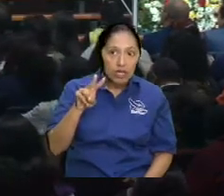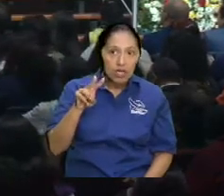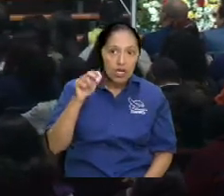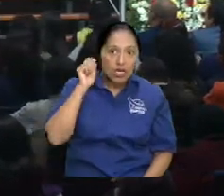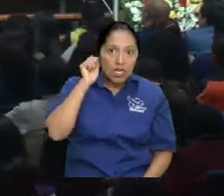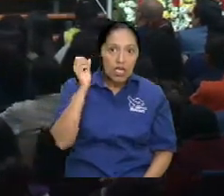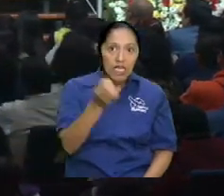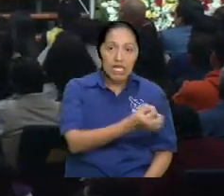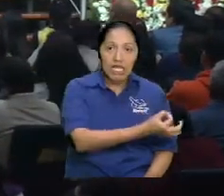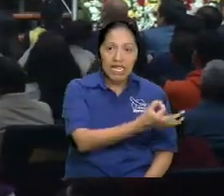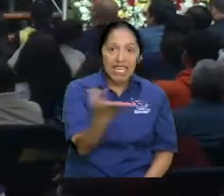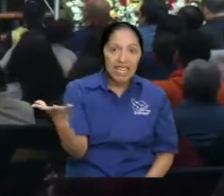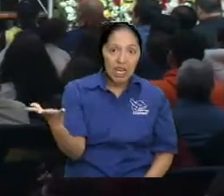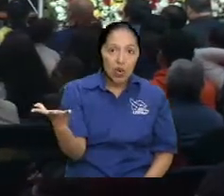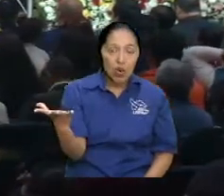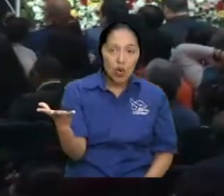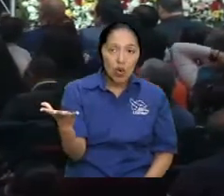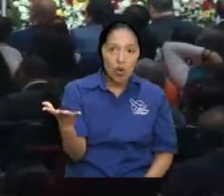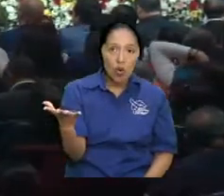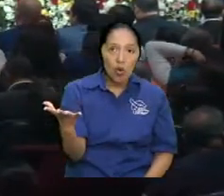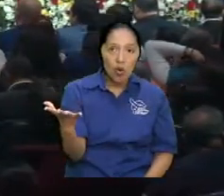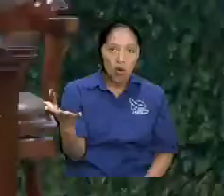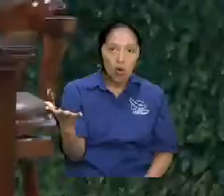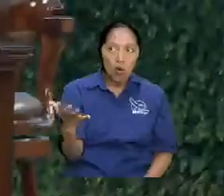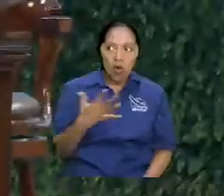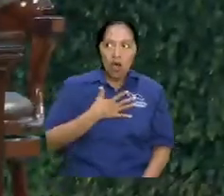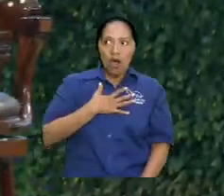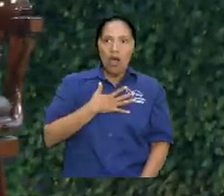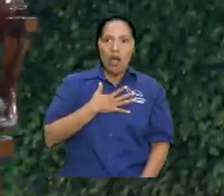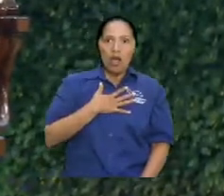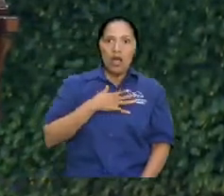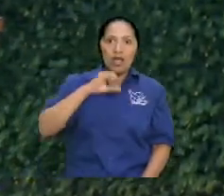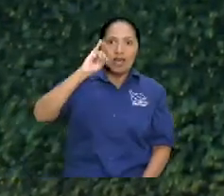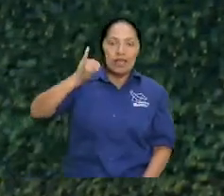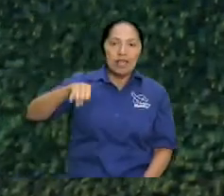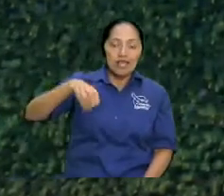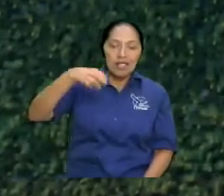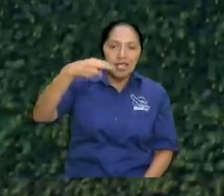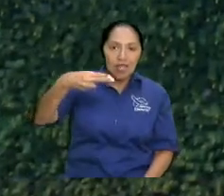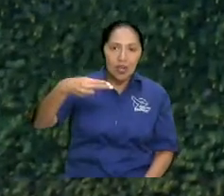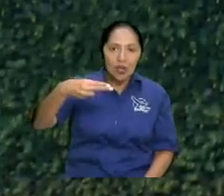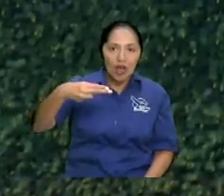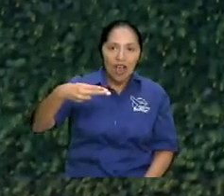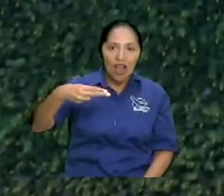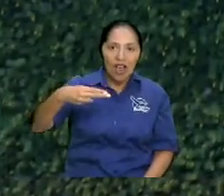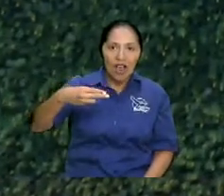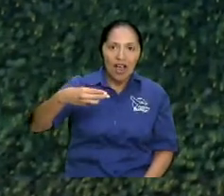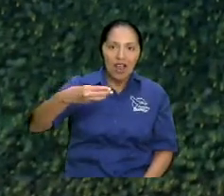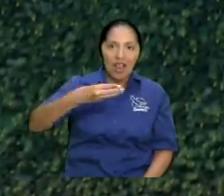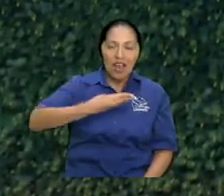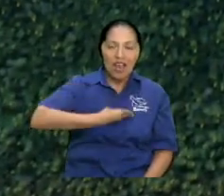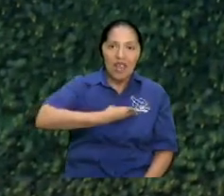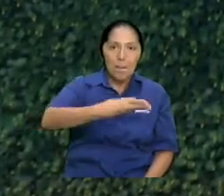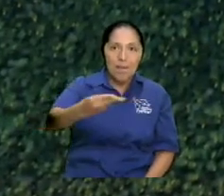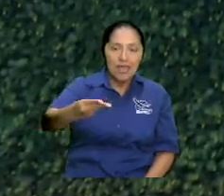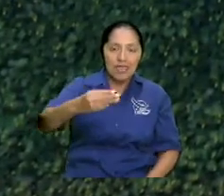Y entonces el Señor le manda un mensaje por medio de su propio adversario.